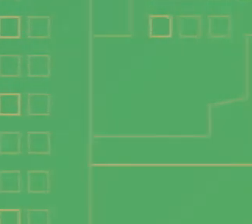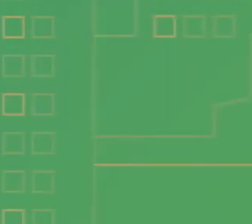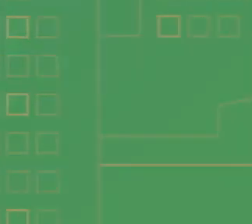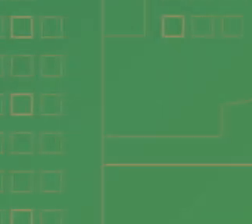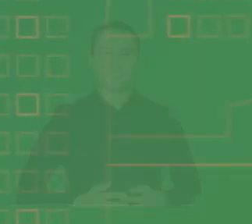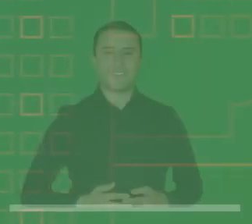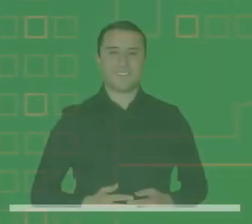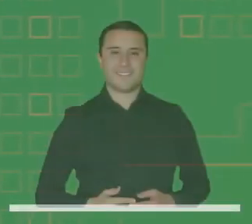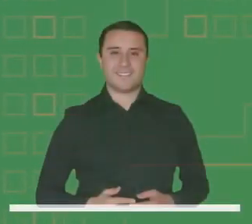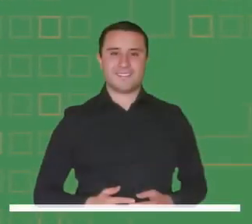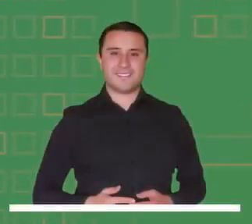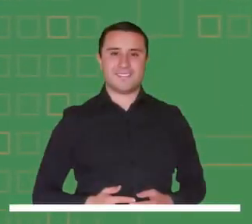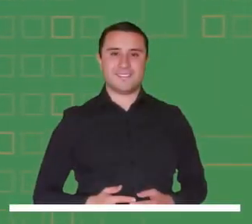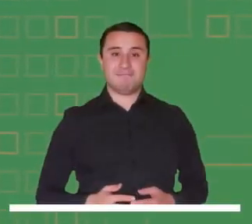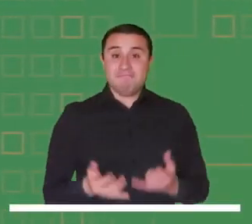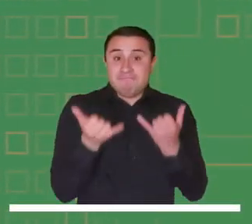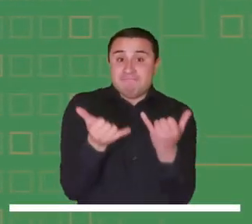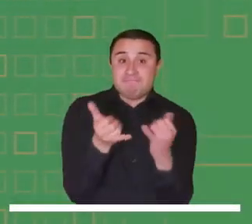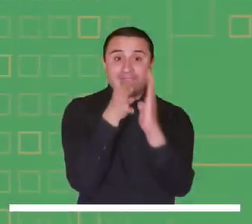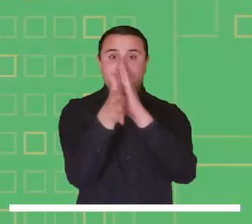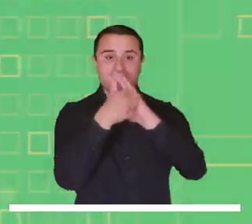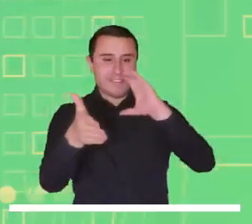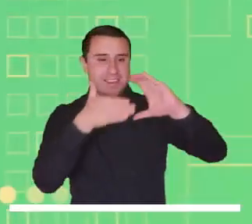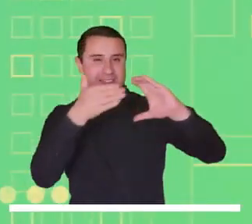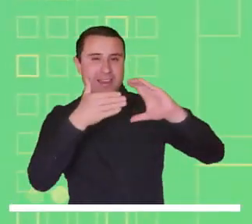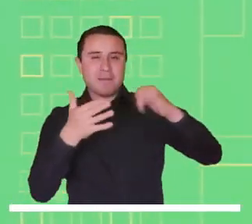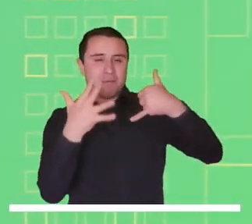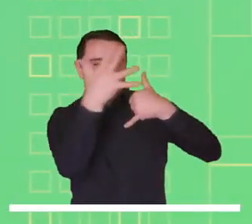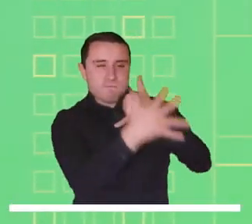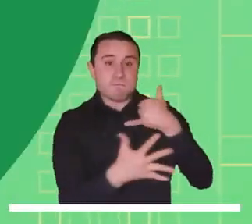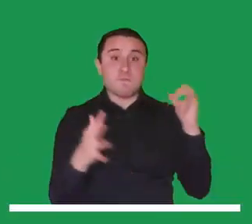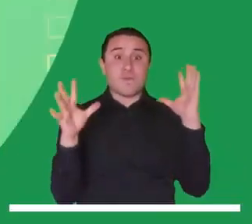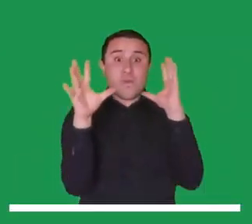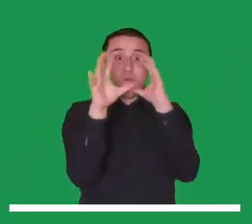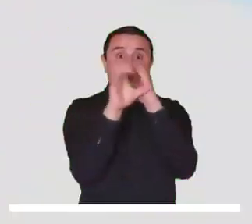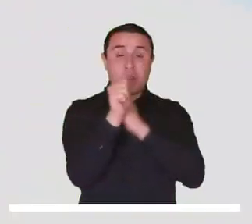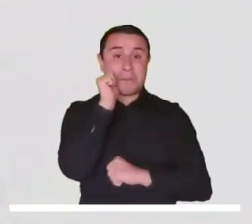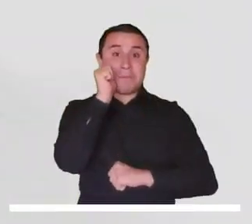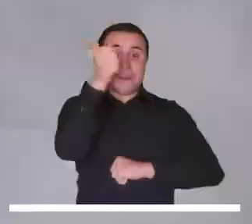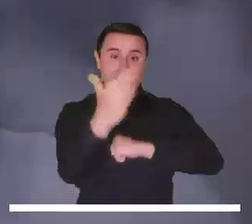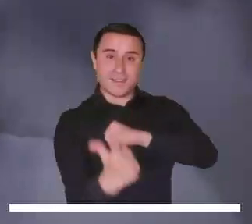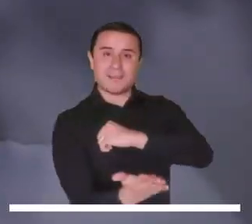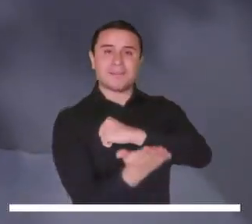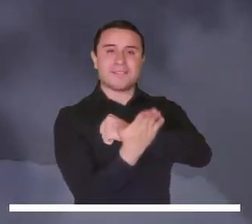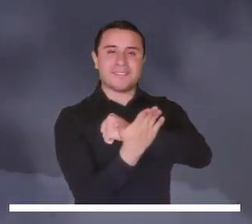Es el momento de conocer el pronóstico de la noche de hoy y la madrugada de mañana.